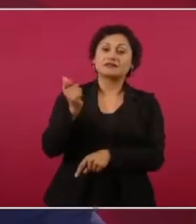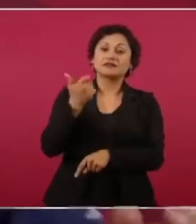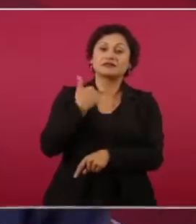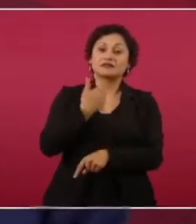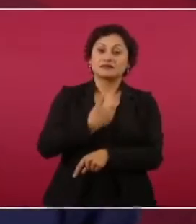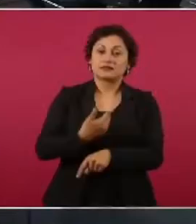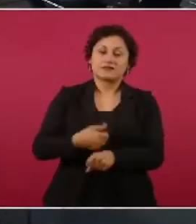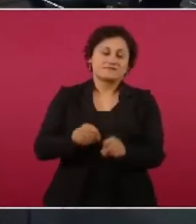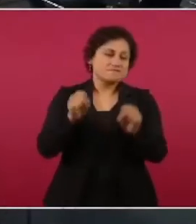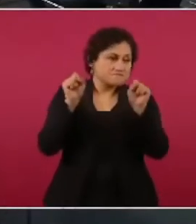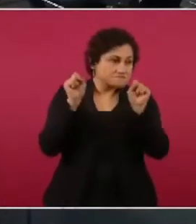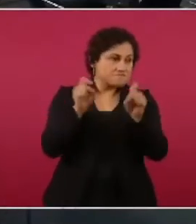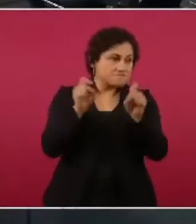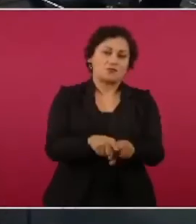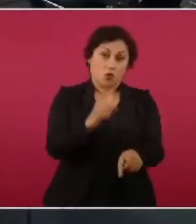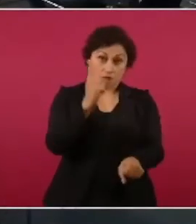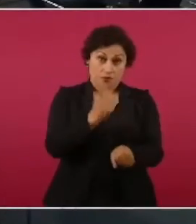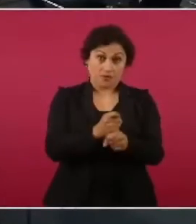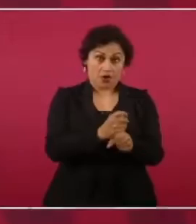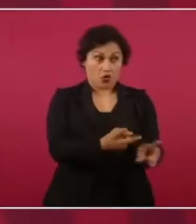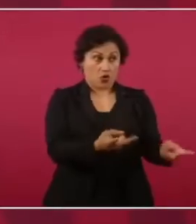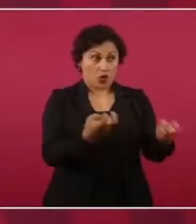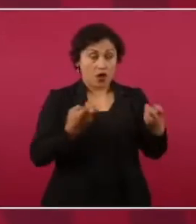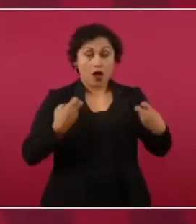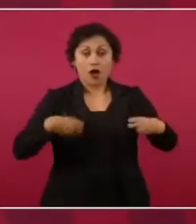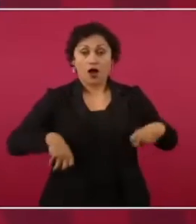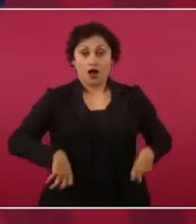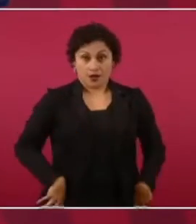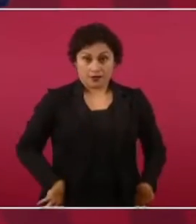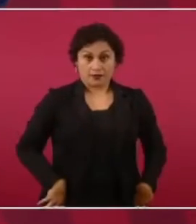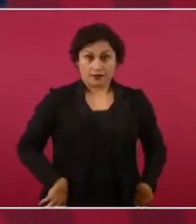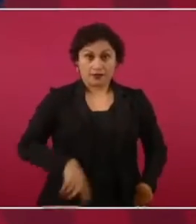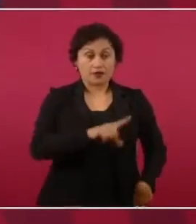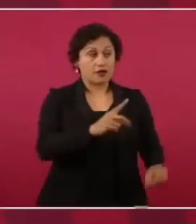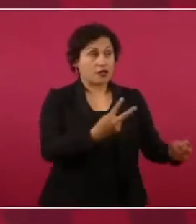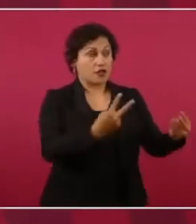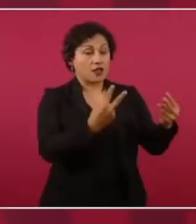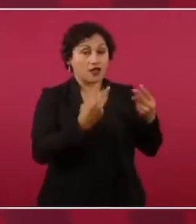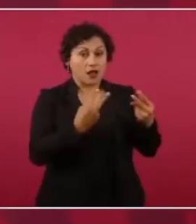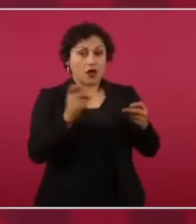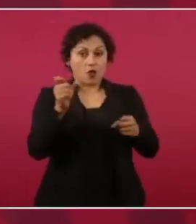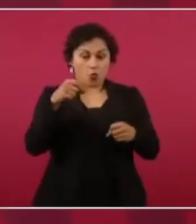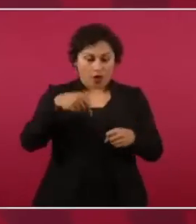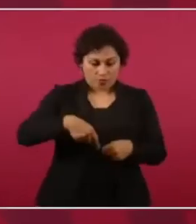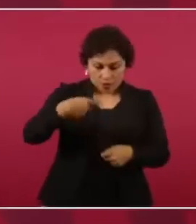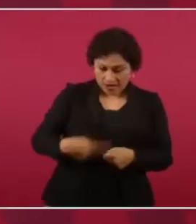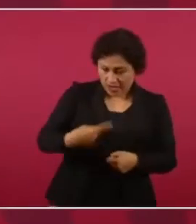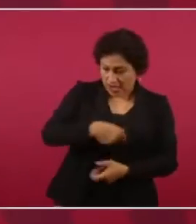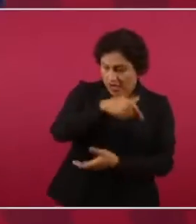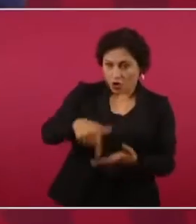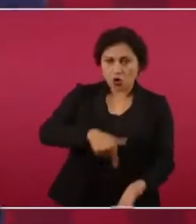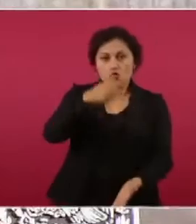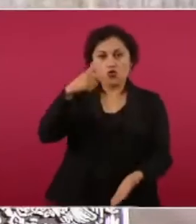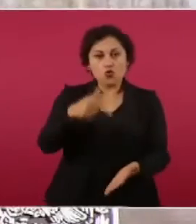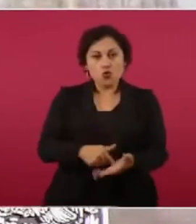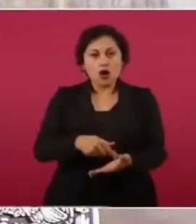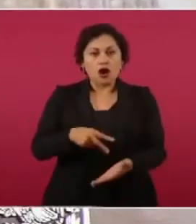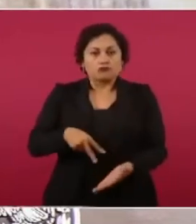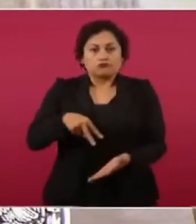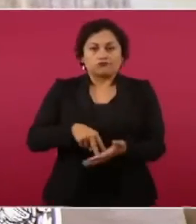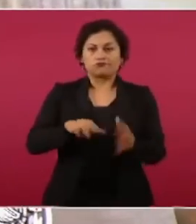Cuando no encuentran legitimidad aquí, se van a buscar legitimidad al extranjero.